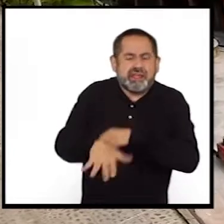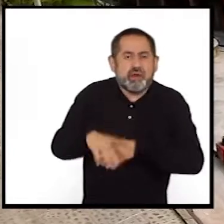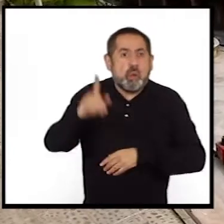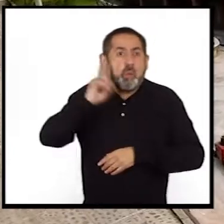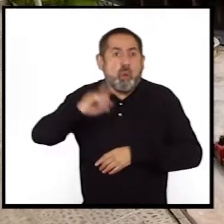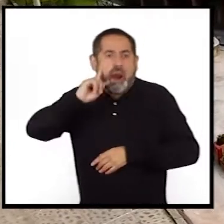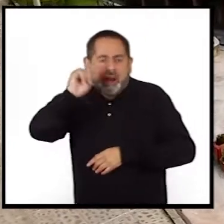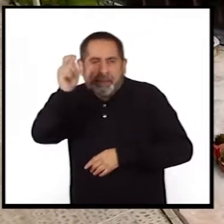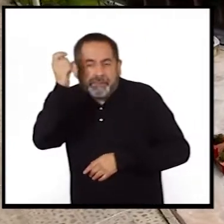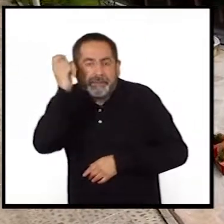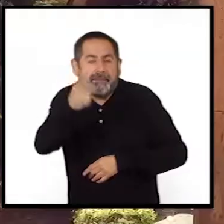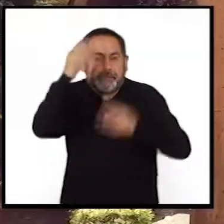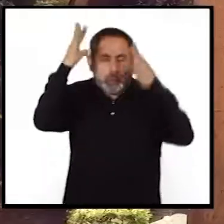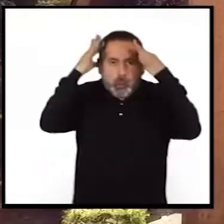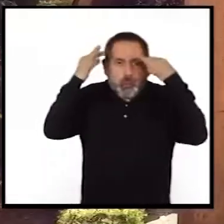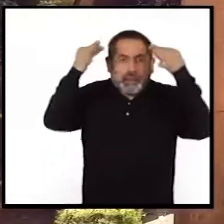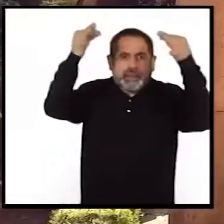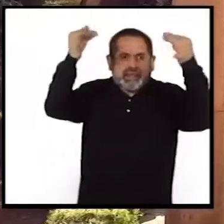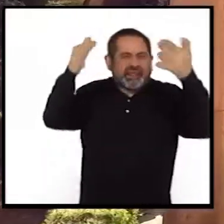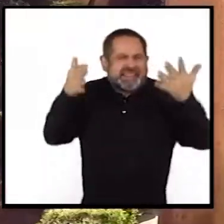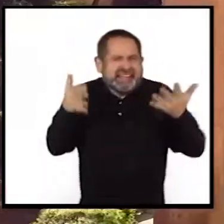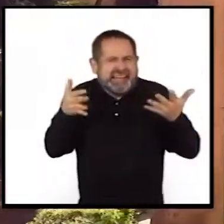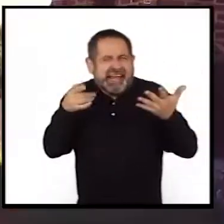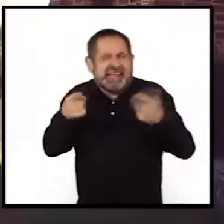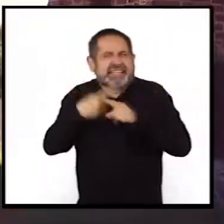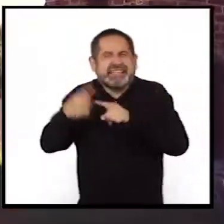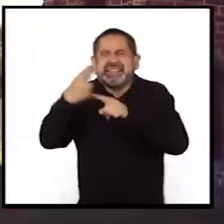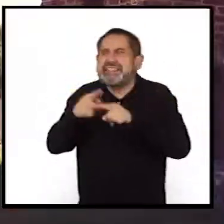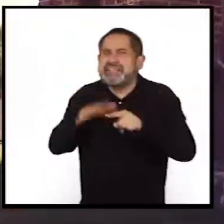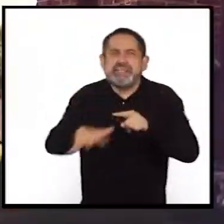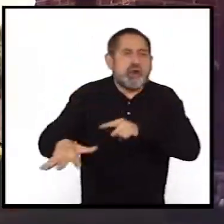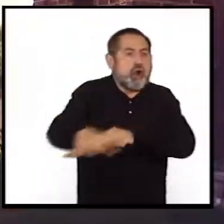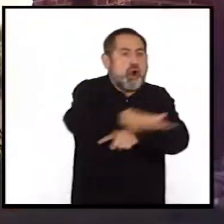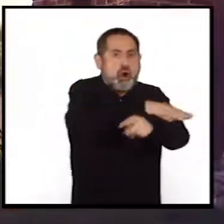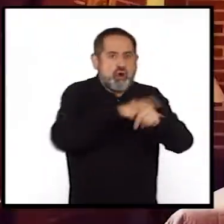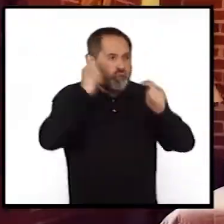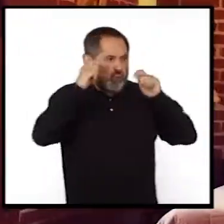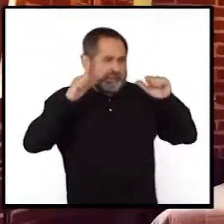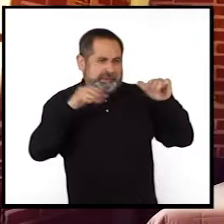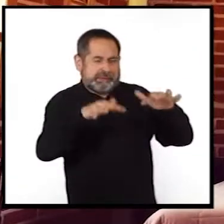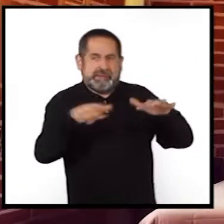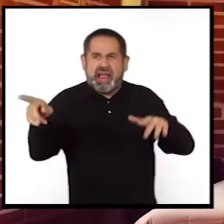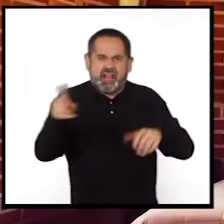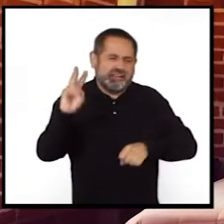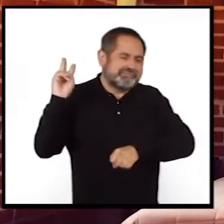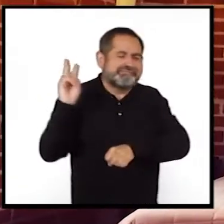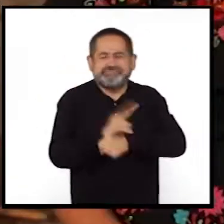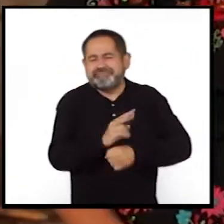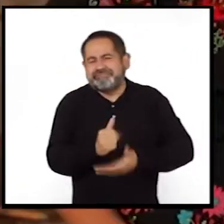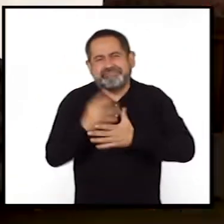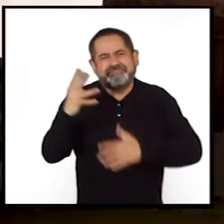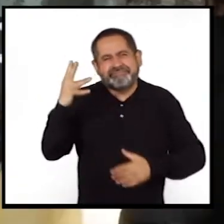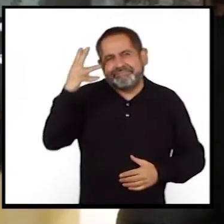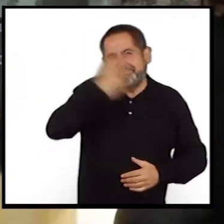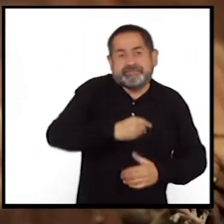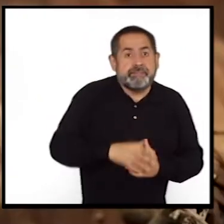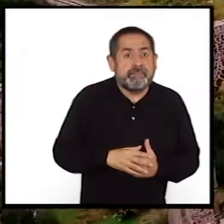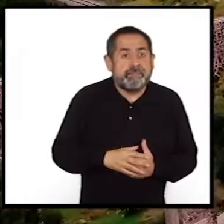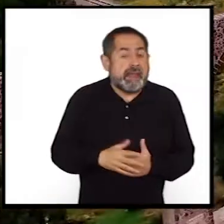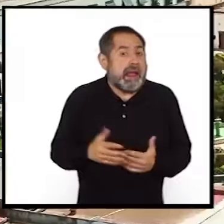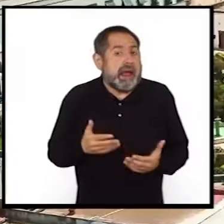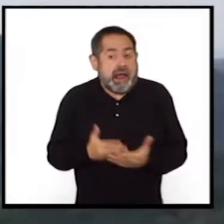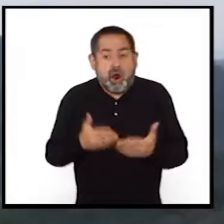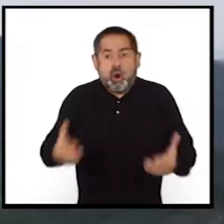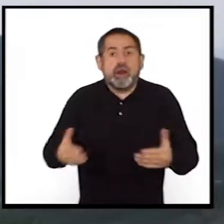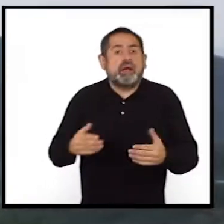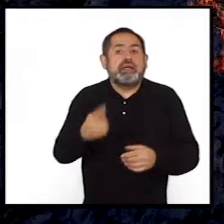y duendes, siendo los encargados de proteger la zona ecoturística de Huasca de Ocampo. Hoy, la magia